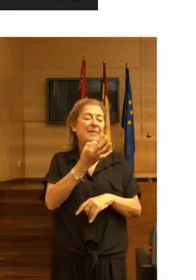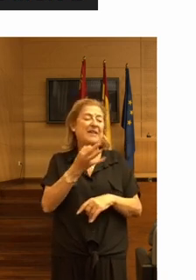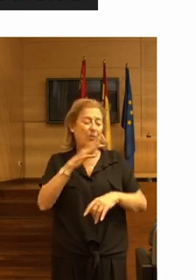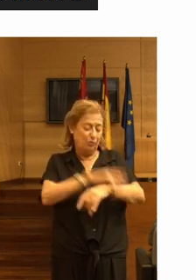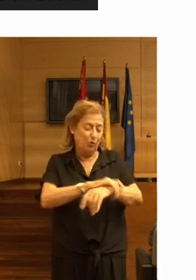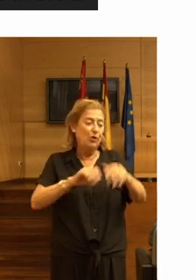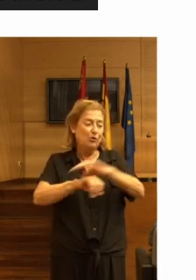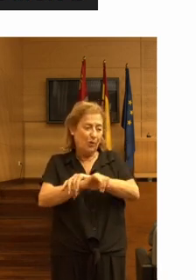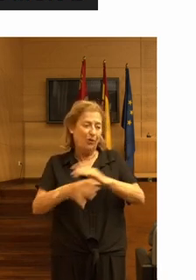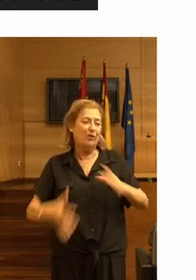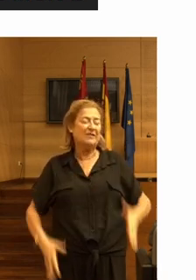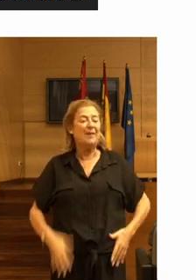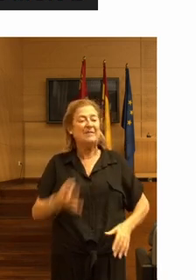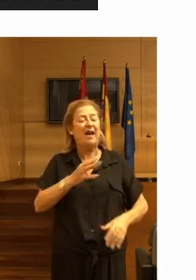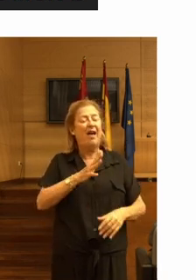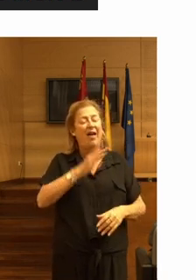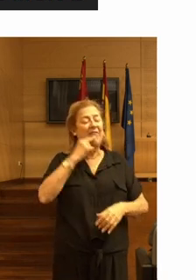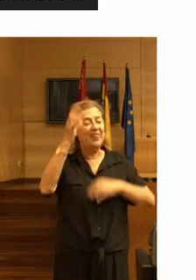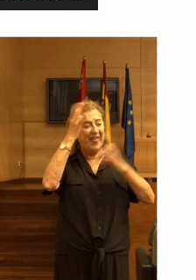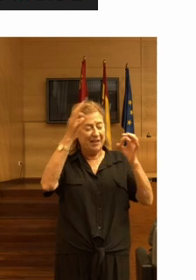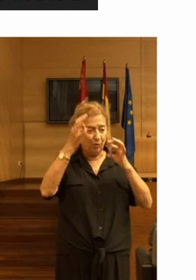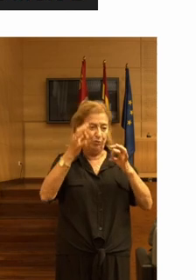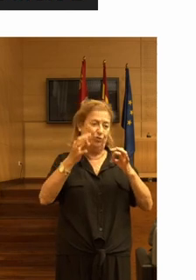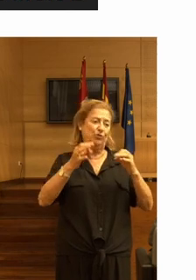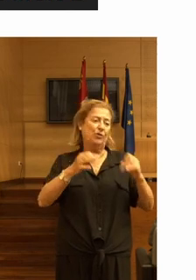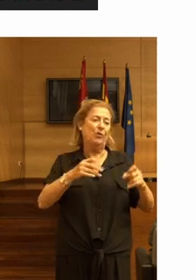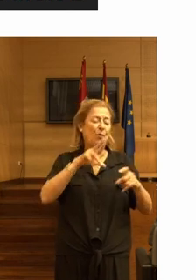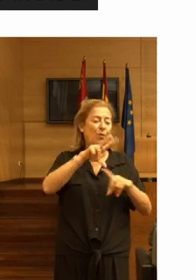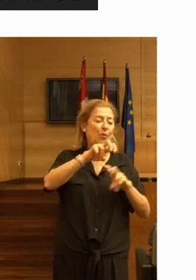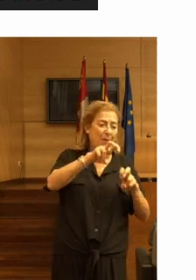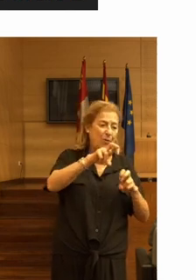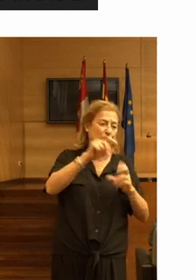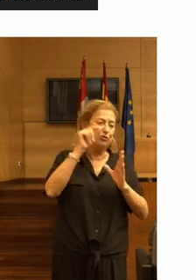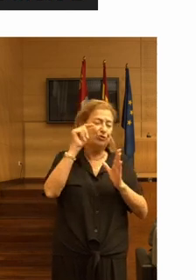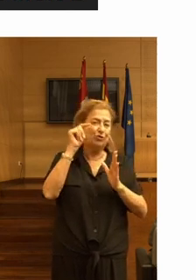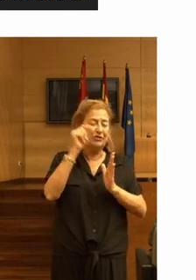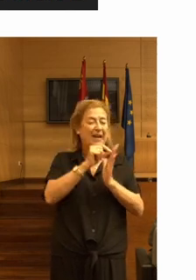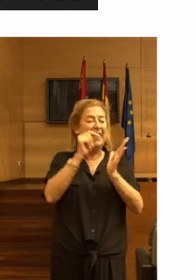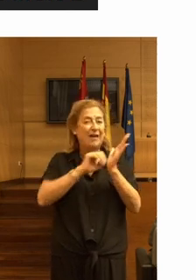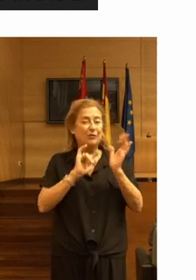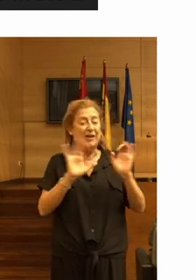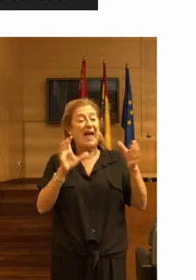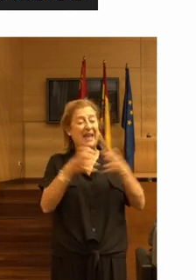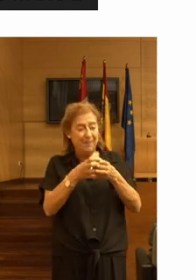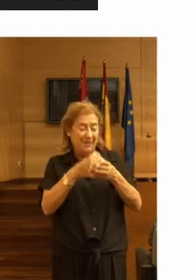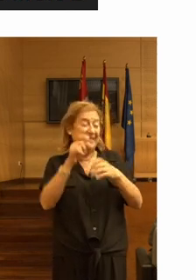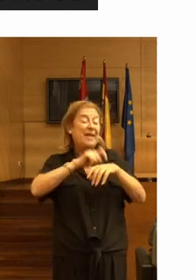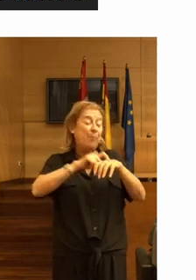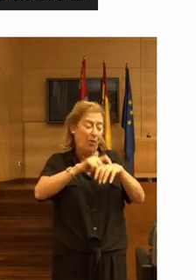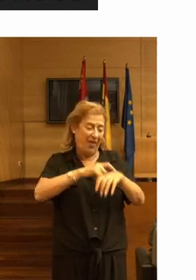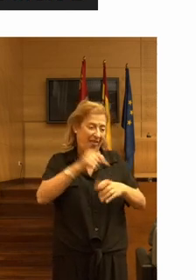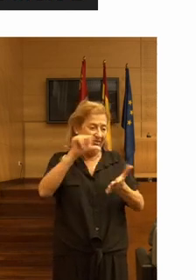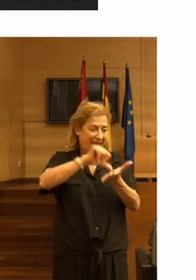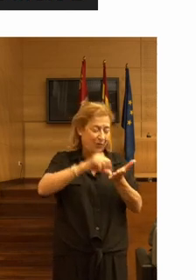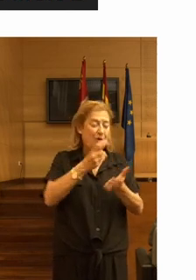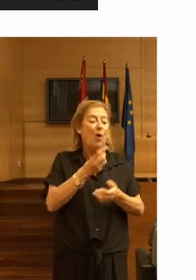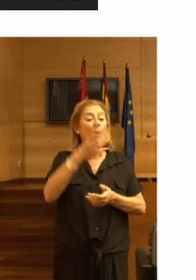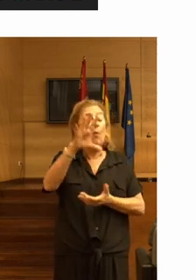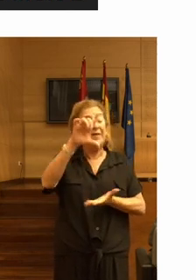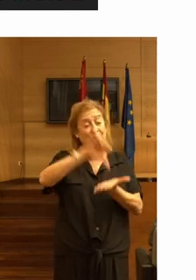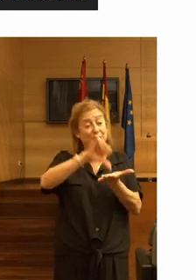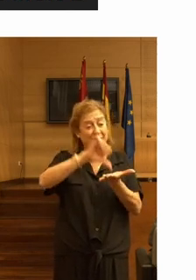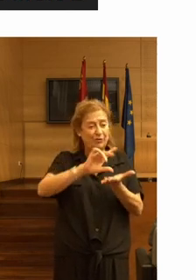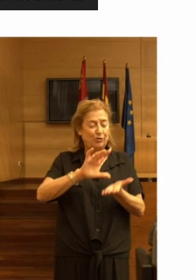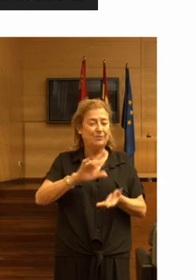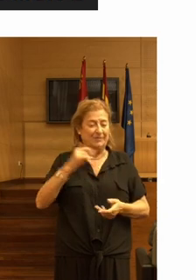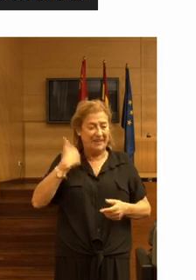sujeciones, qué ha ocurrido con los datos de prevalencia, por algunos rangos y tipos de centro, y cuántos centros han conseguido